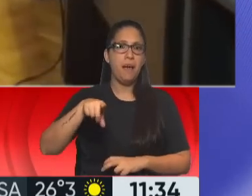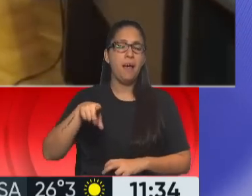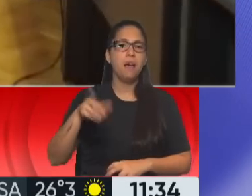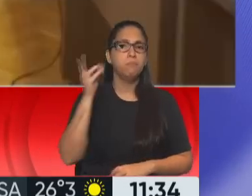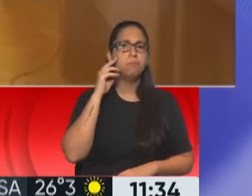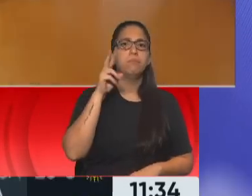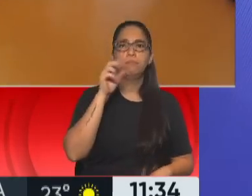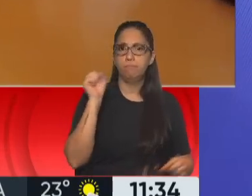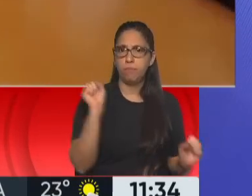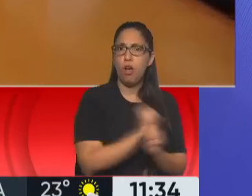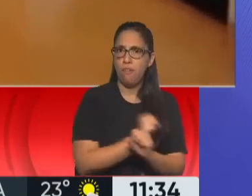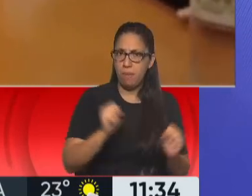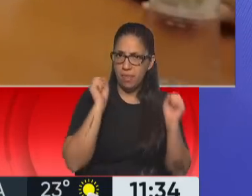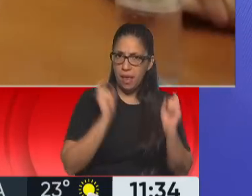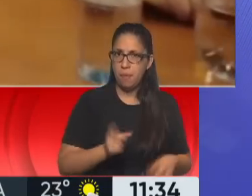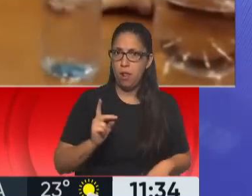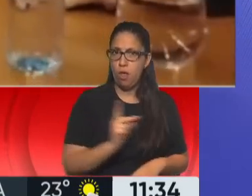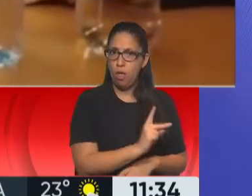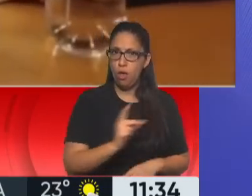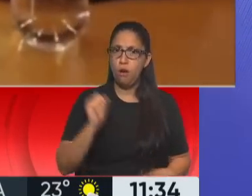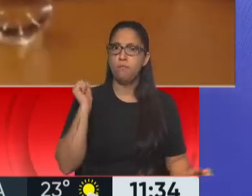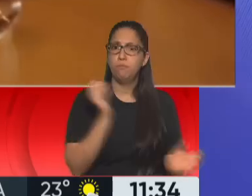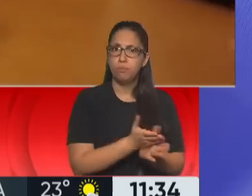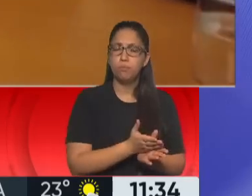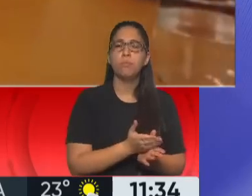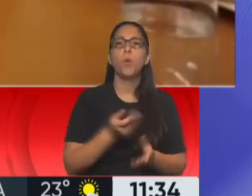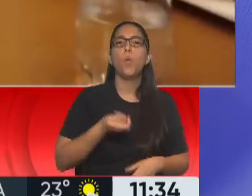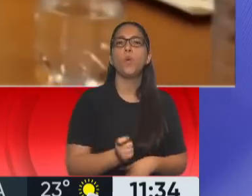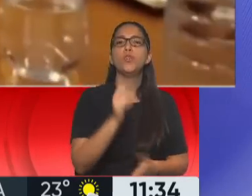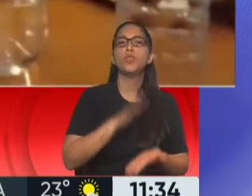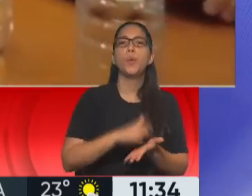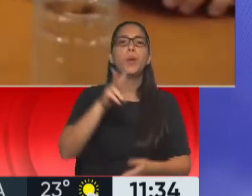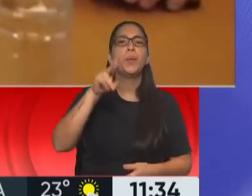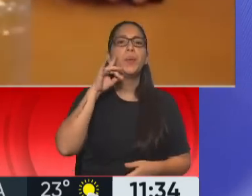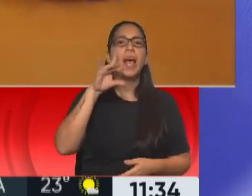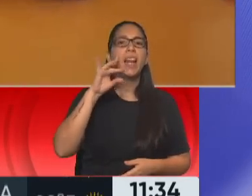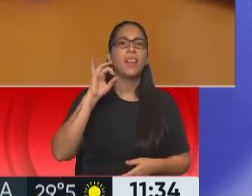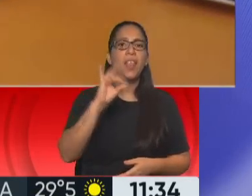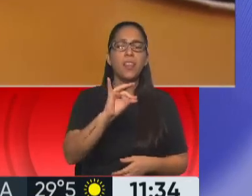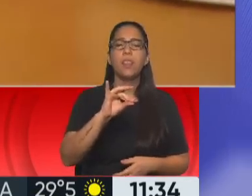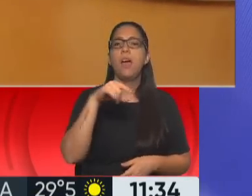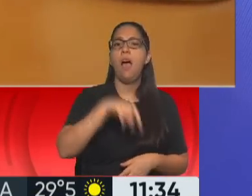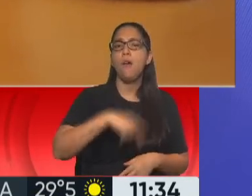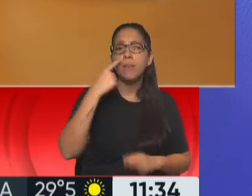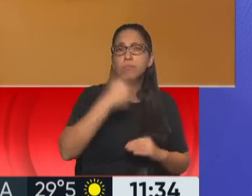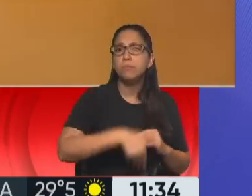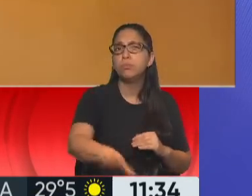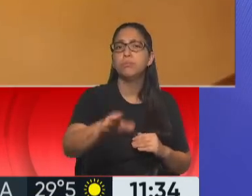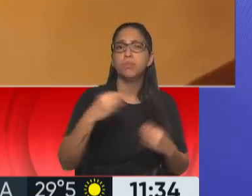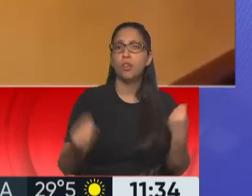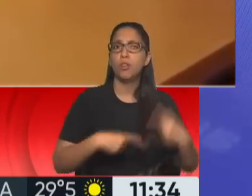fueron confirmadas también en este juicio de lealidad. Y ahora, bueno, hay que ver qué es lo que va a pasar. Todas las